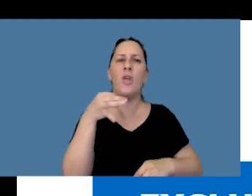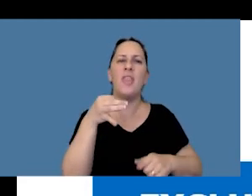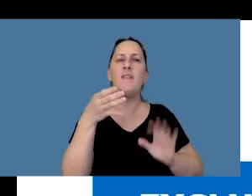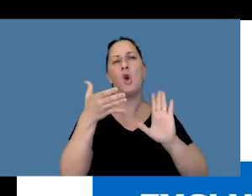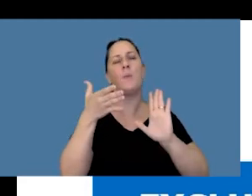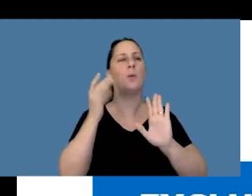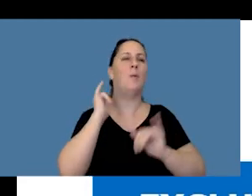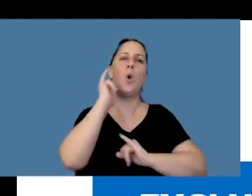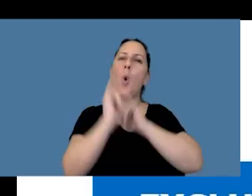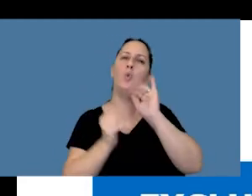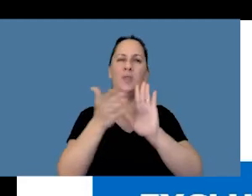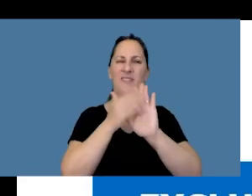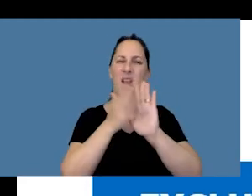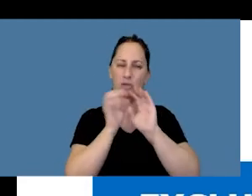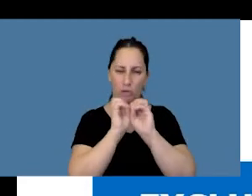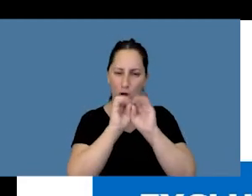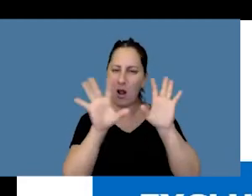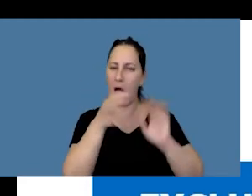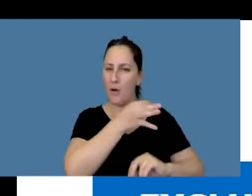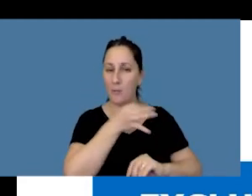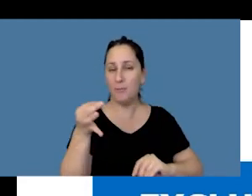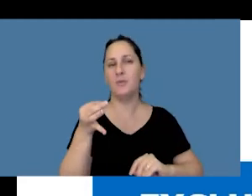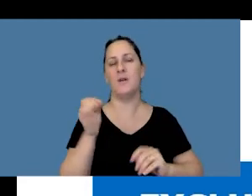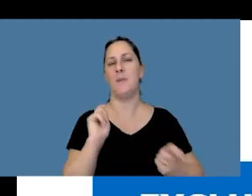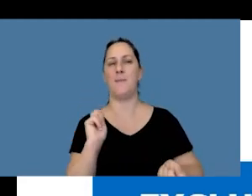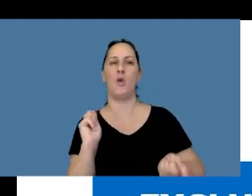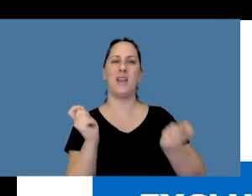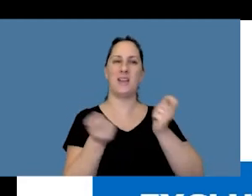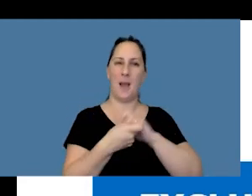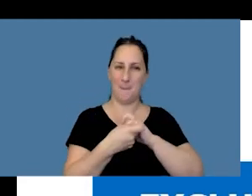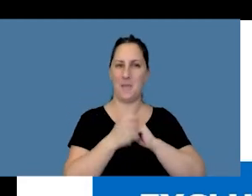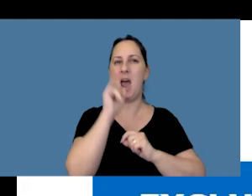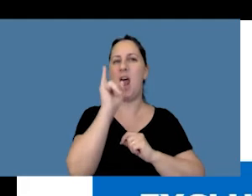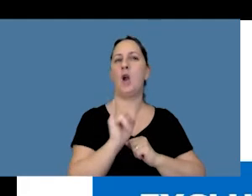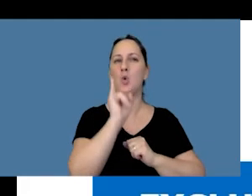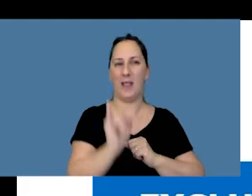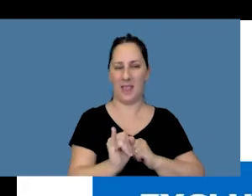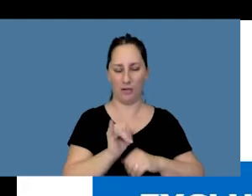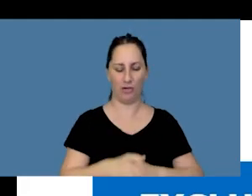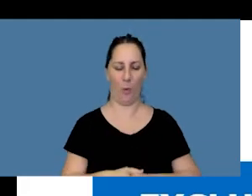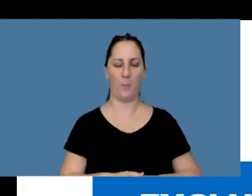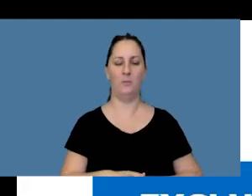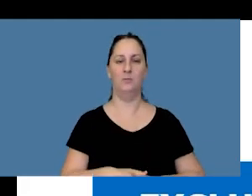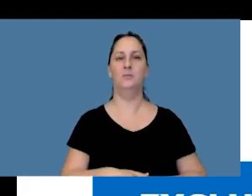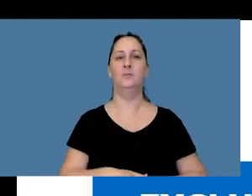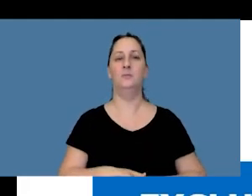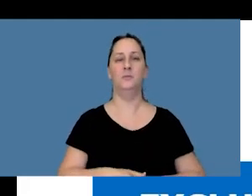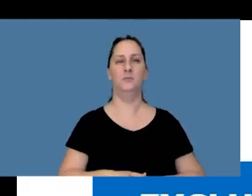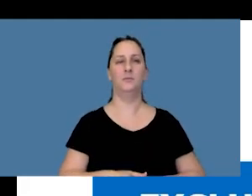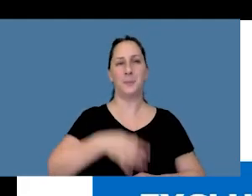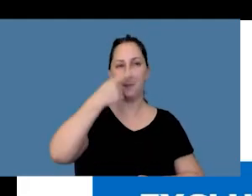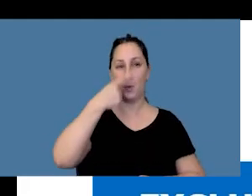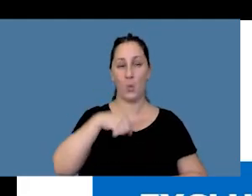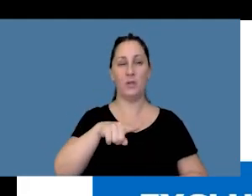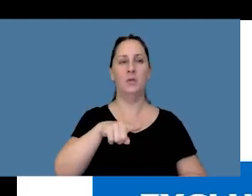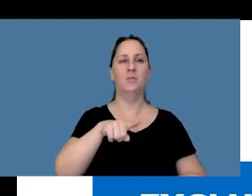justificación y un sustento para, digamos, rebatir esta argumentación. Y por último, esta